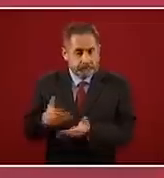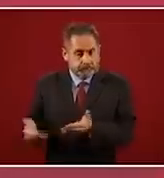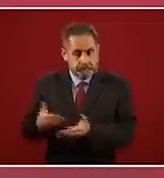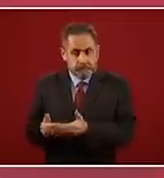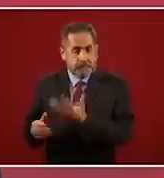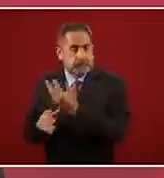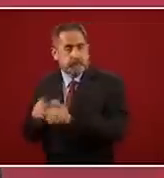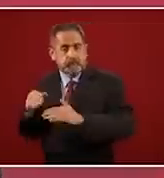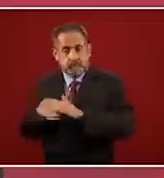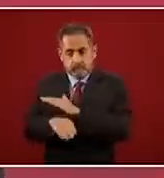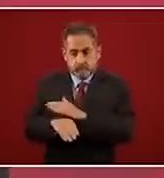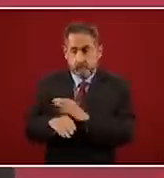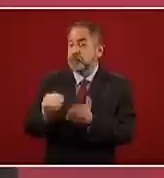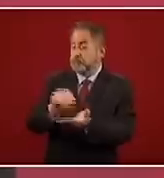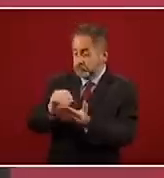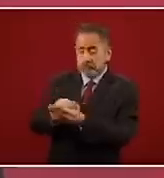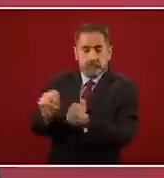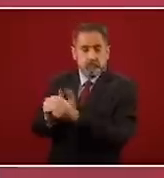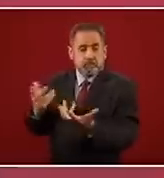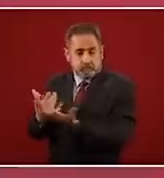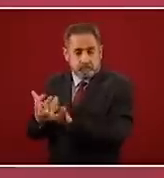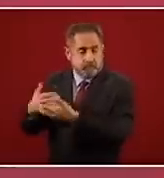Actualmente, aún con lo de la caravana,